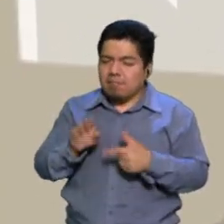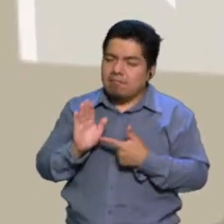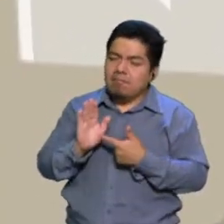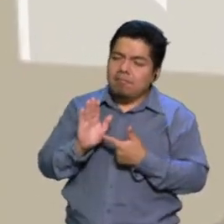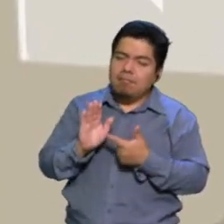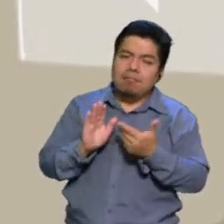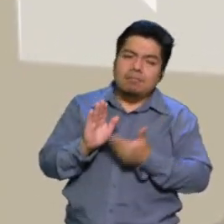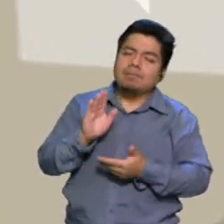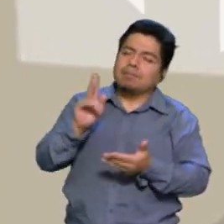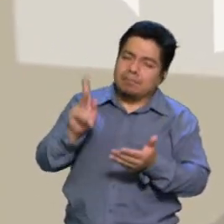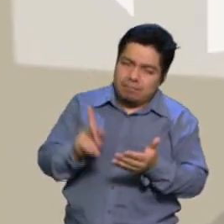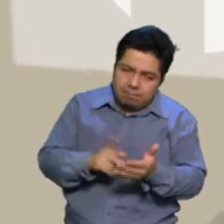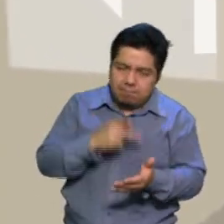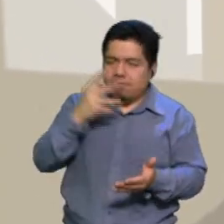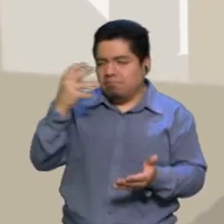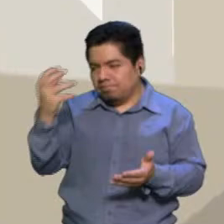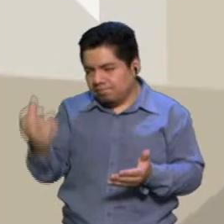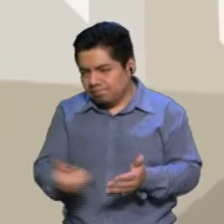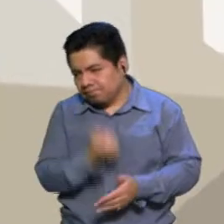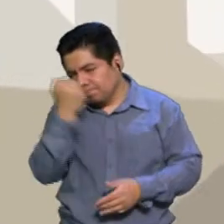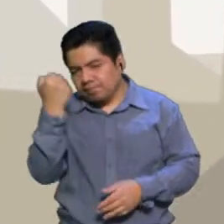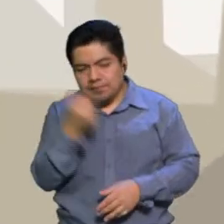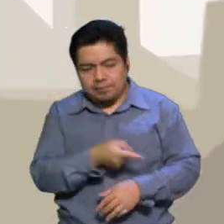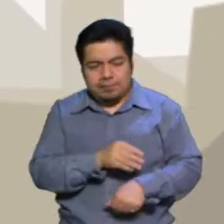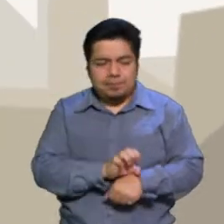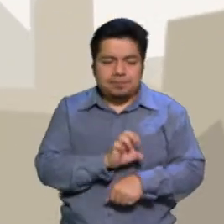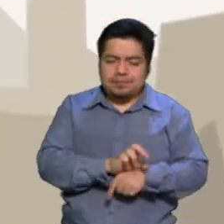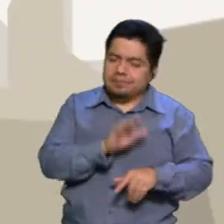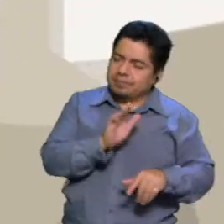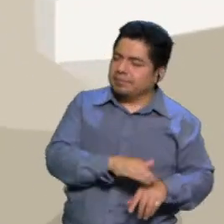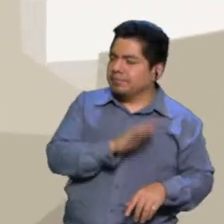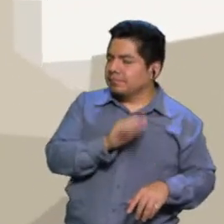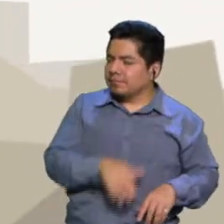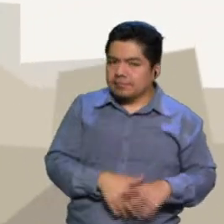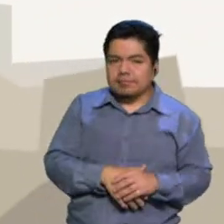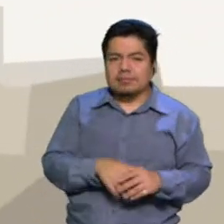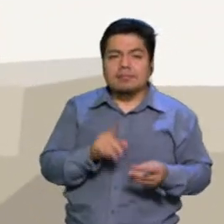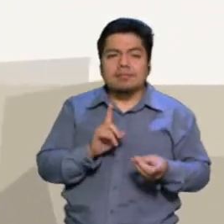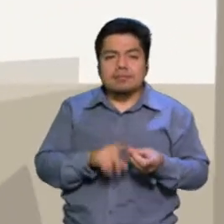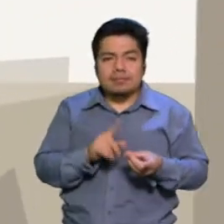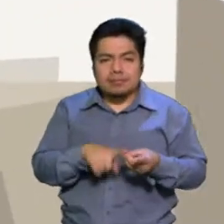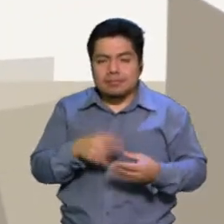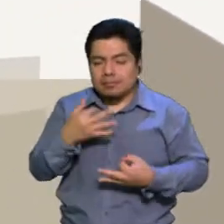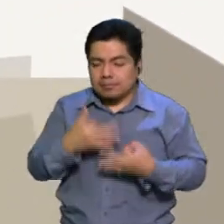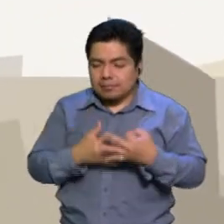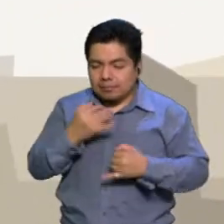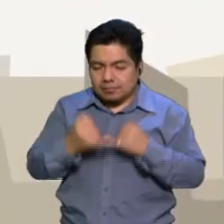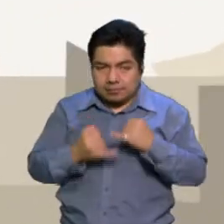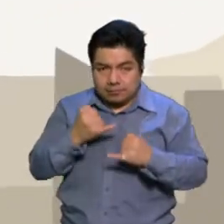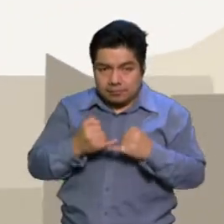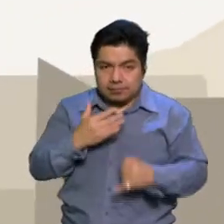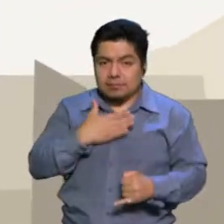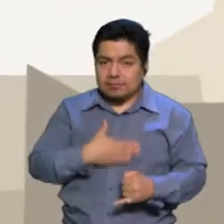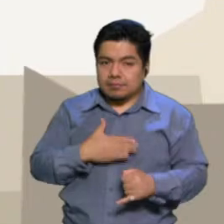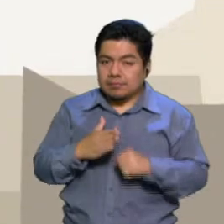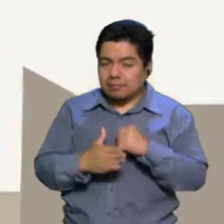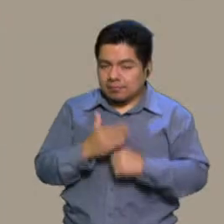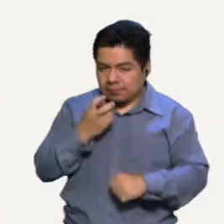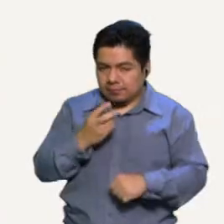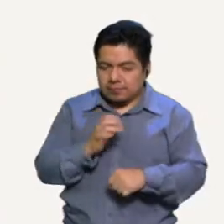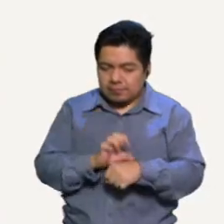va a volver a apabullar al Ecuador en la Corte Internacional de Justicia. Por eso Ecuador pues